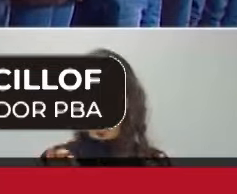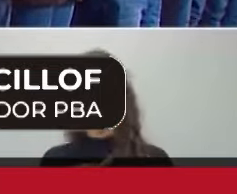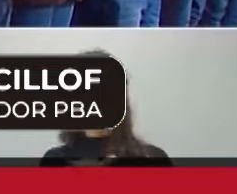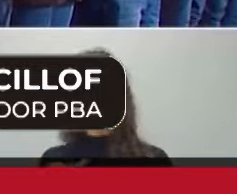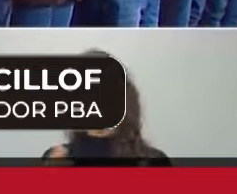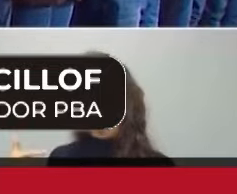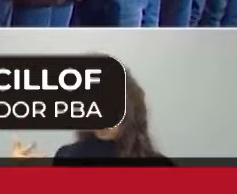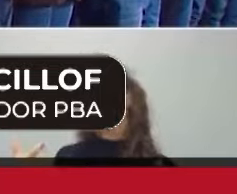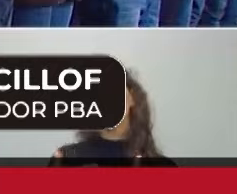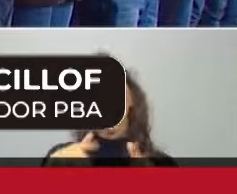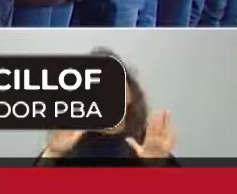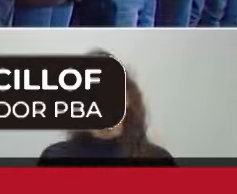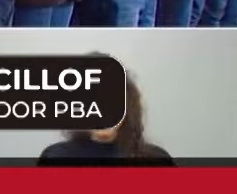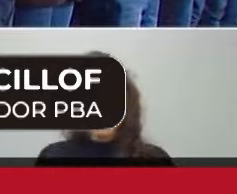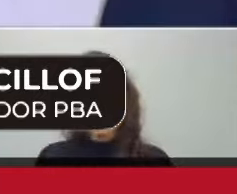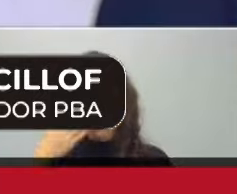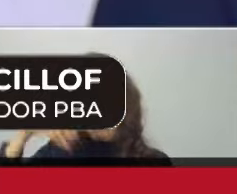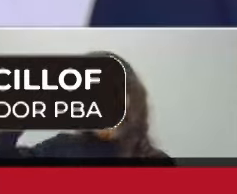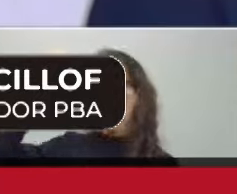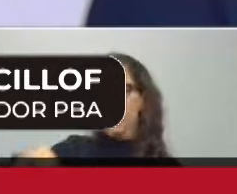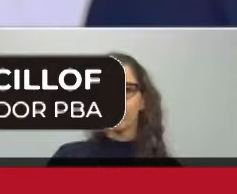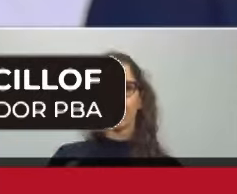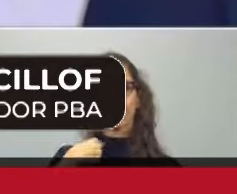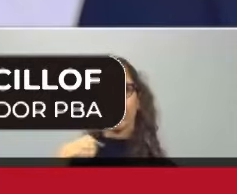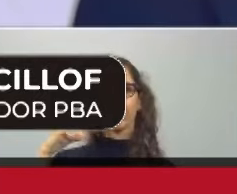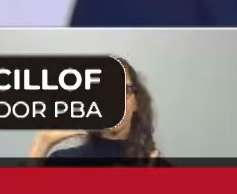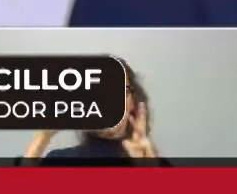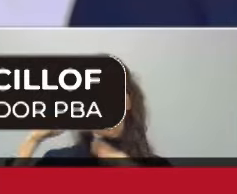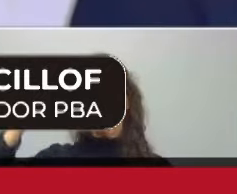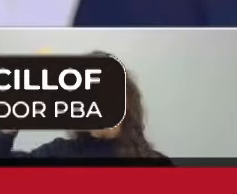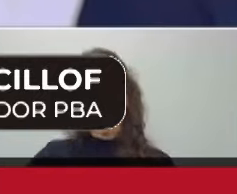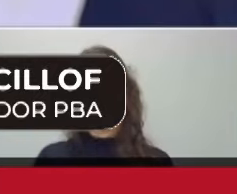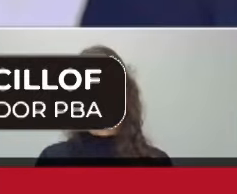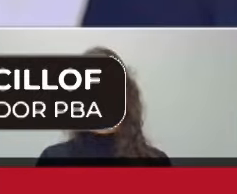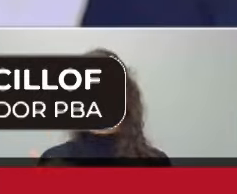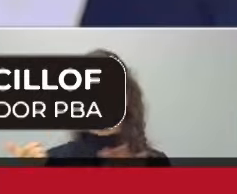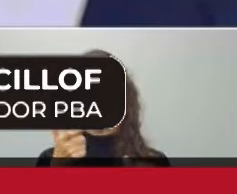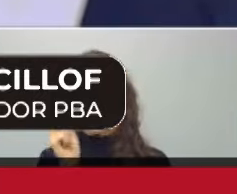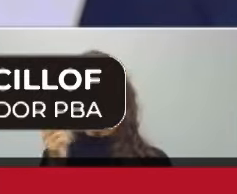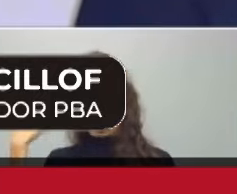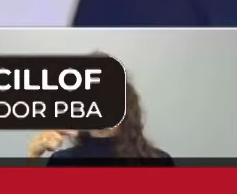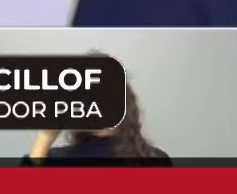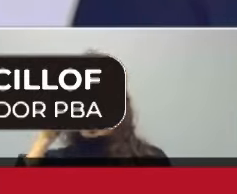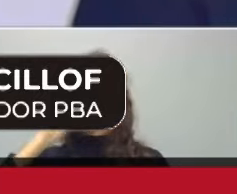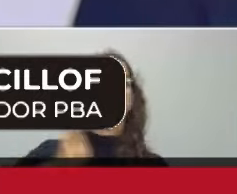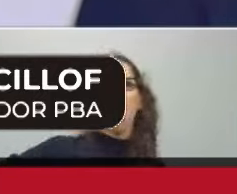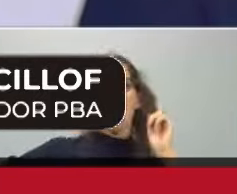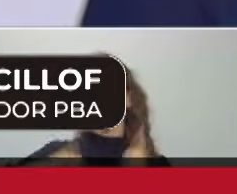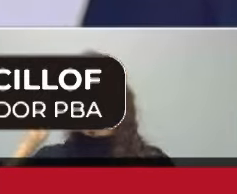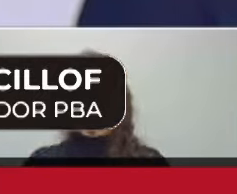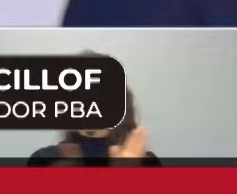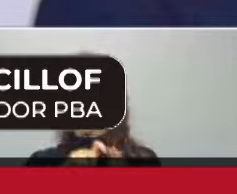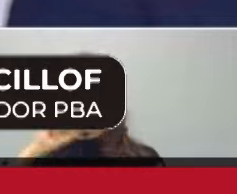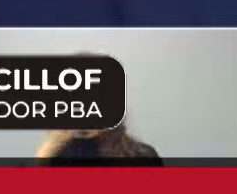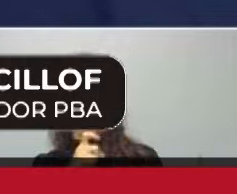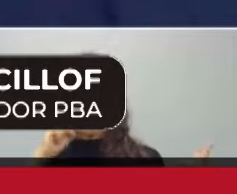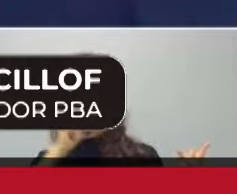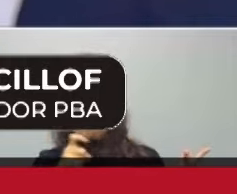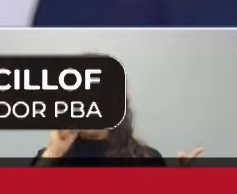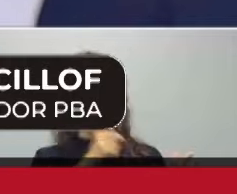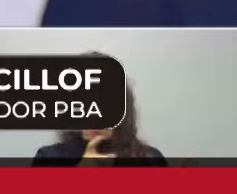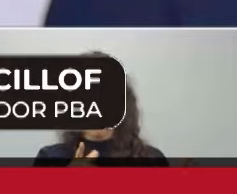Milei. Hace 6 meses llegó Milei y tomó decisiones ilegales. Por eso el reclamo y por